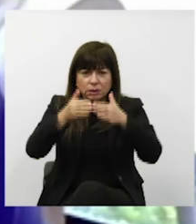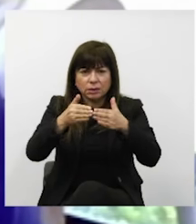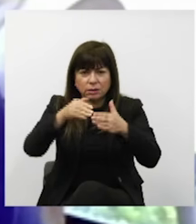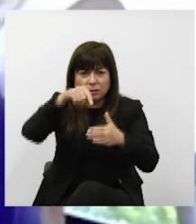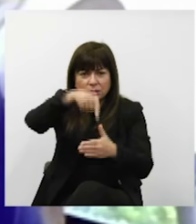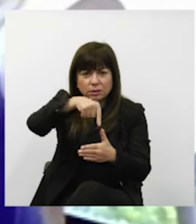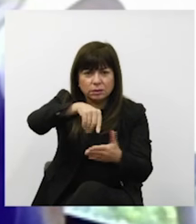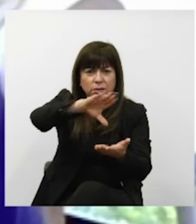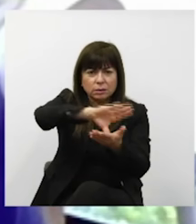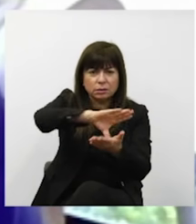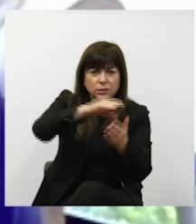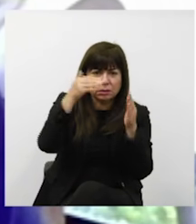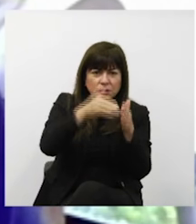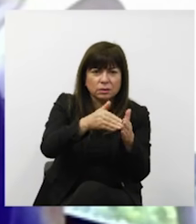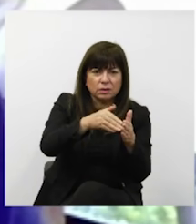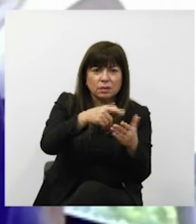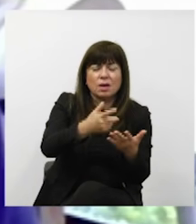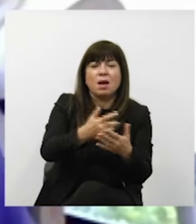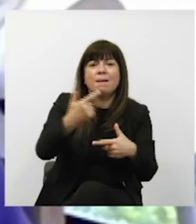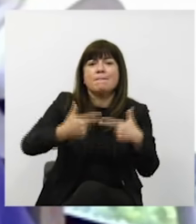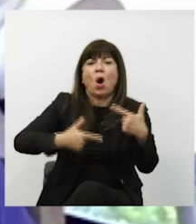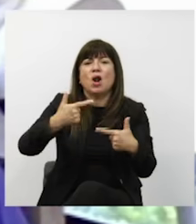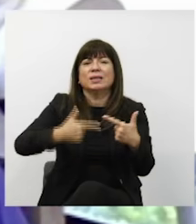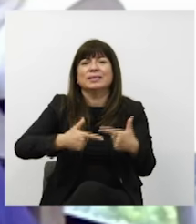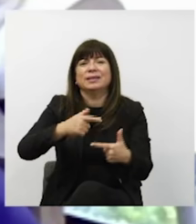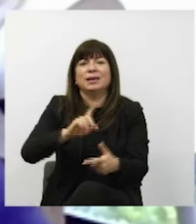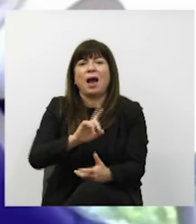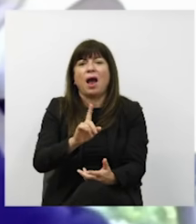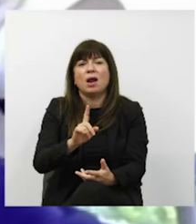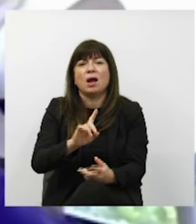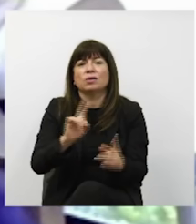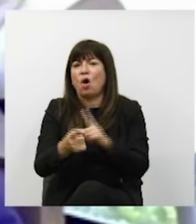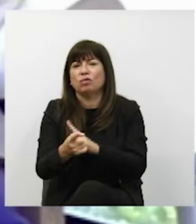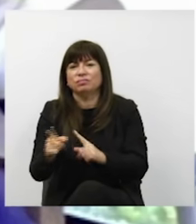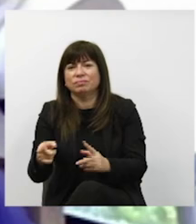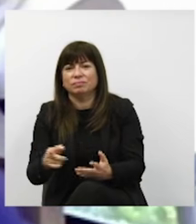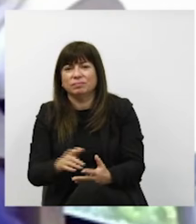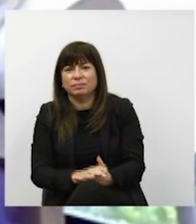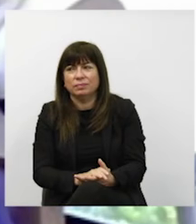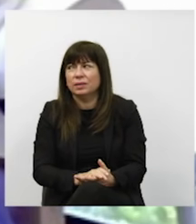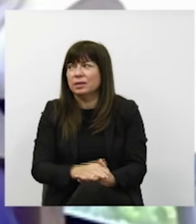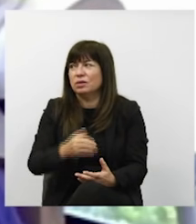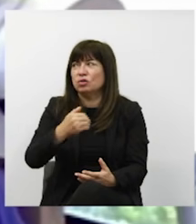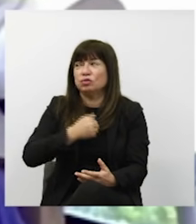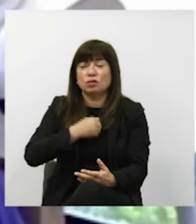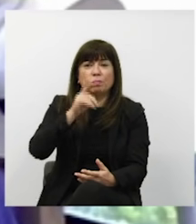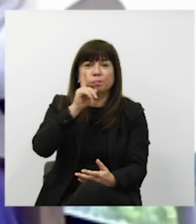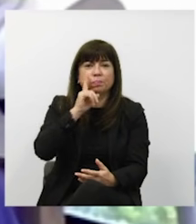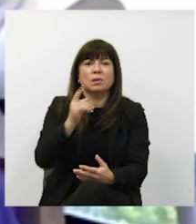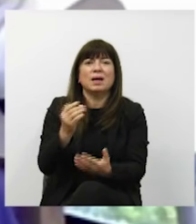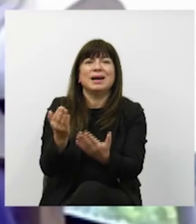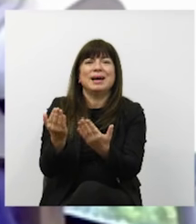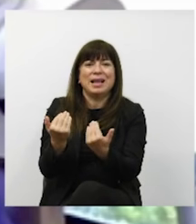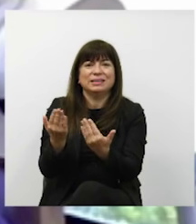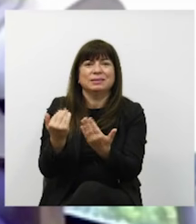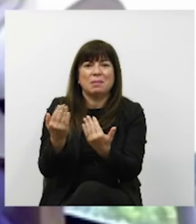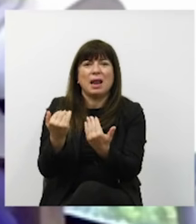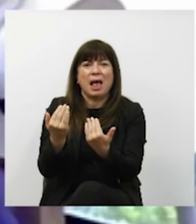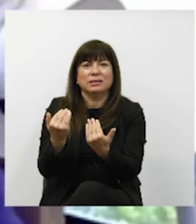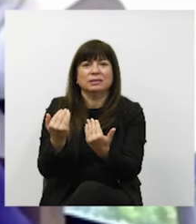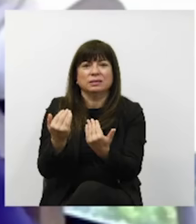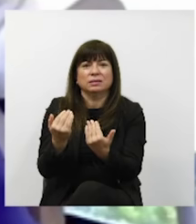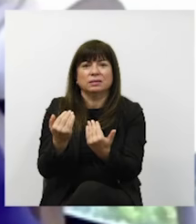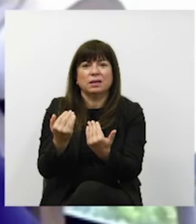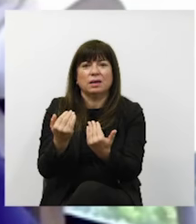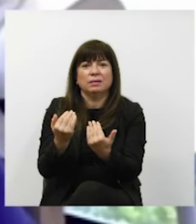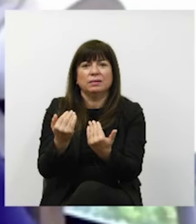mayor oligarquización de la política y no a lo contrario. Pero yo tengo la esperanza, y ahora me voy a Chile, que